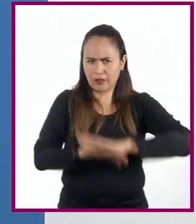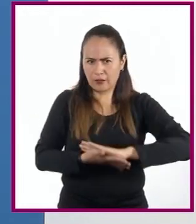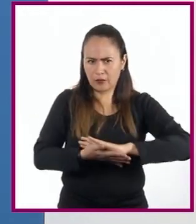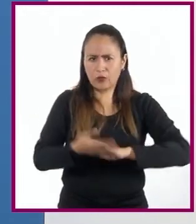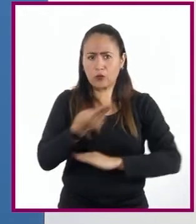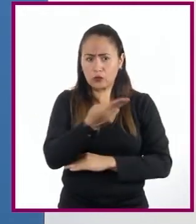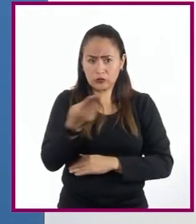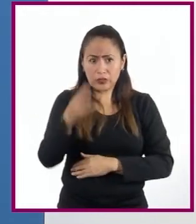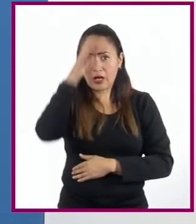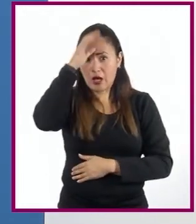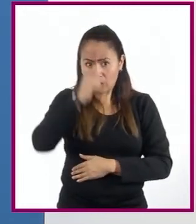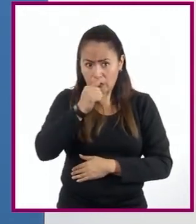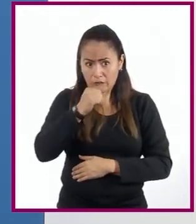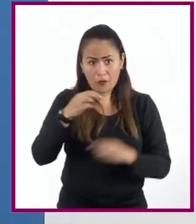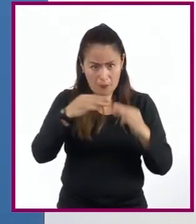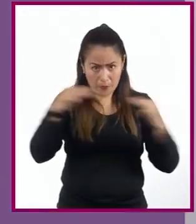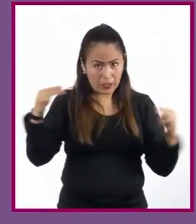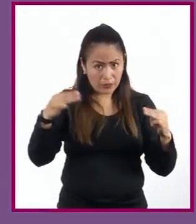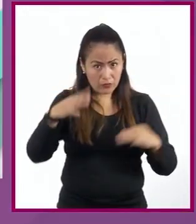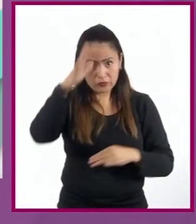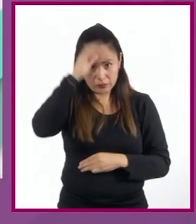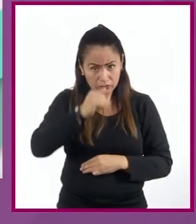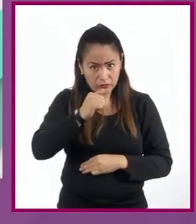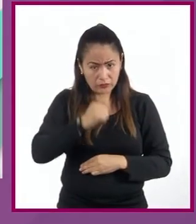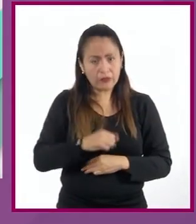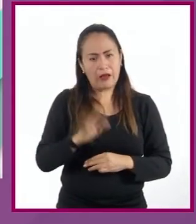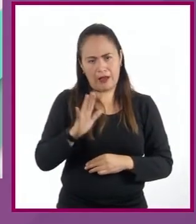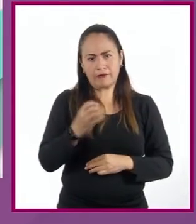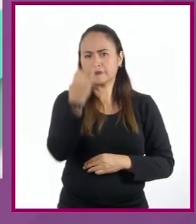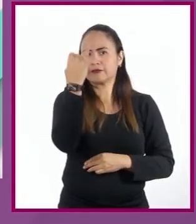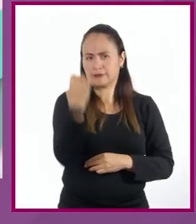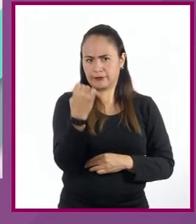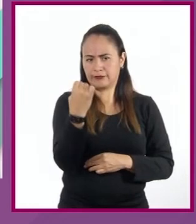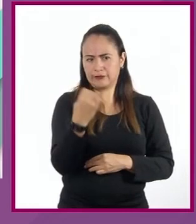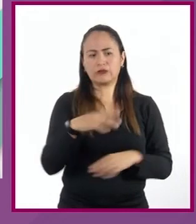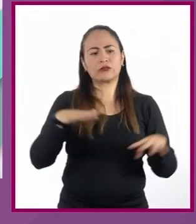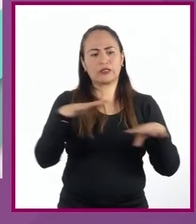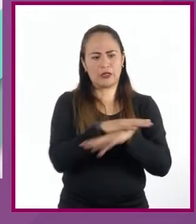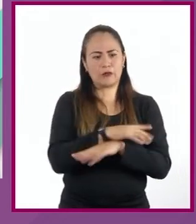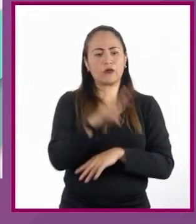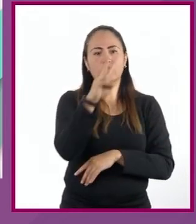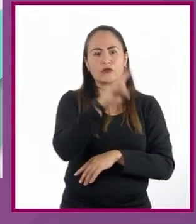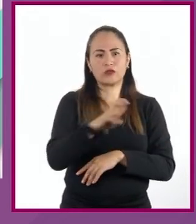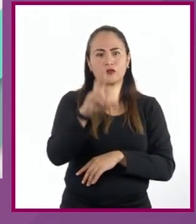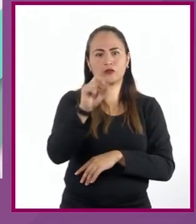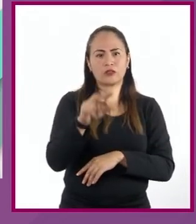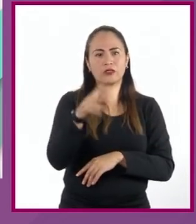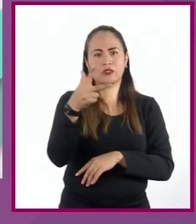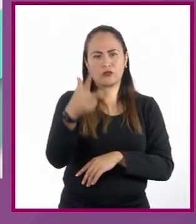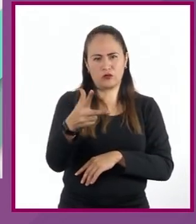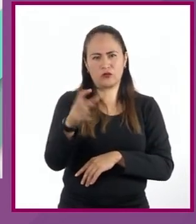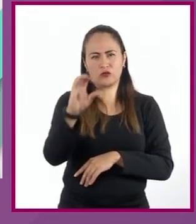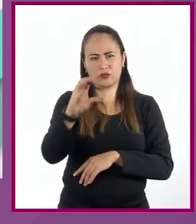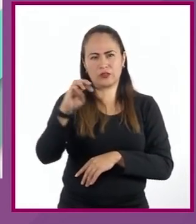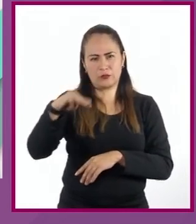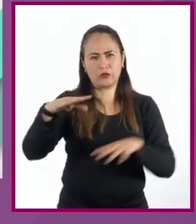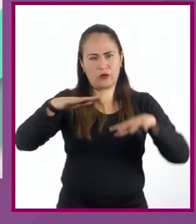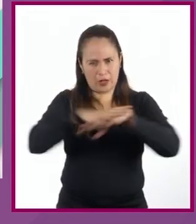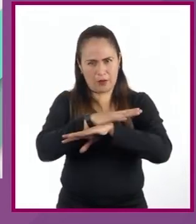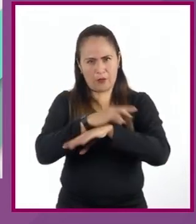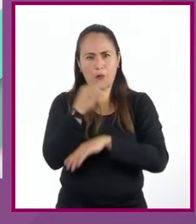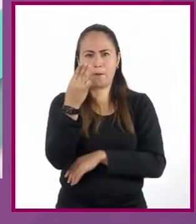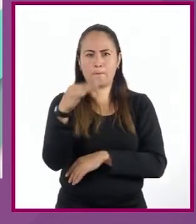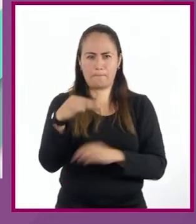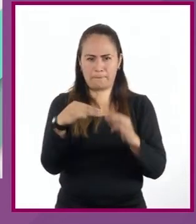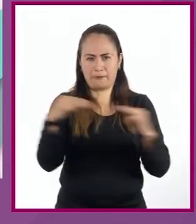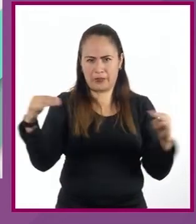acuerdo en hacer la conversión a metros? Si coinciden conmigo, entonces debemos convertir 238 centímetros a metros, que es